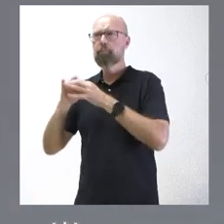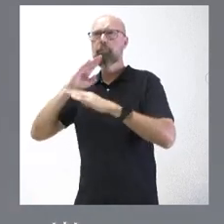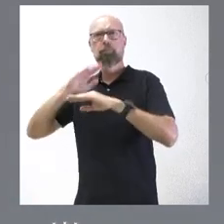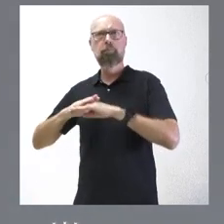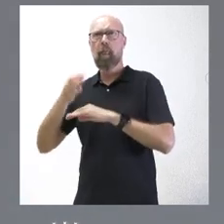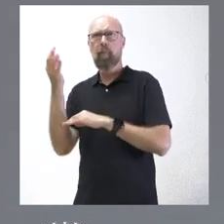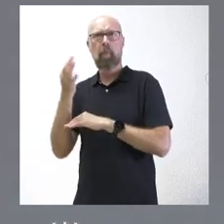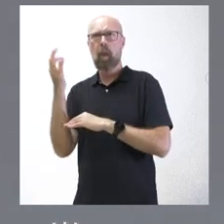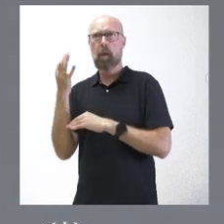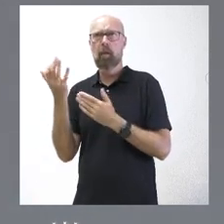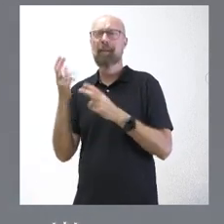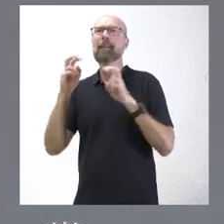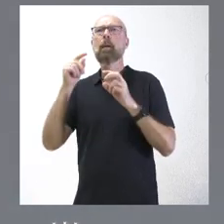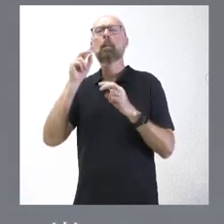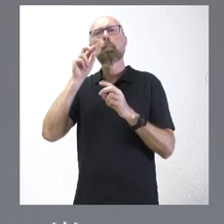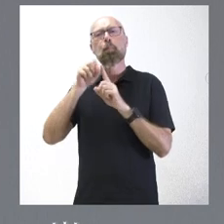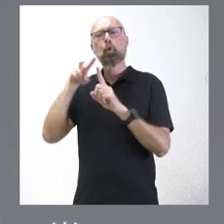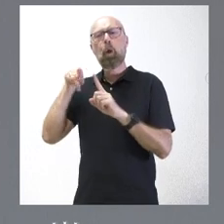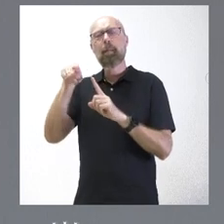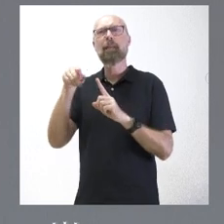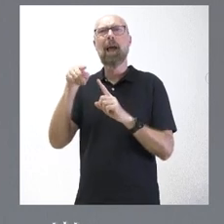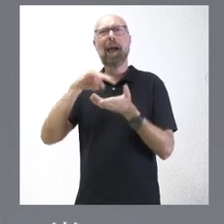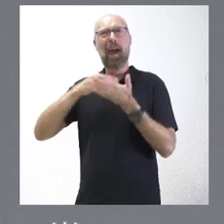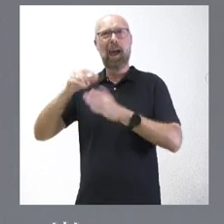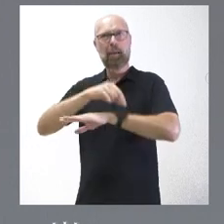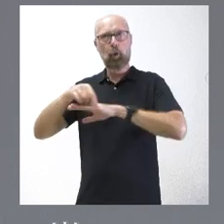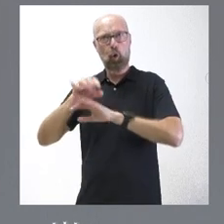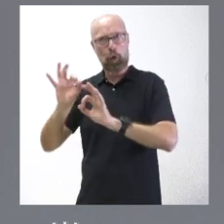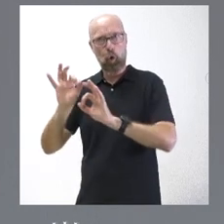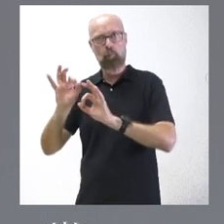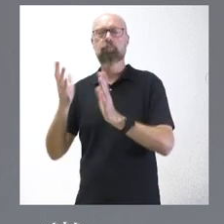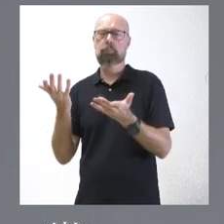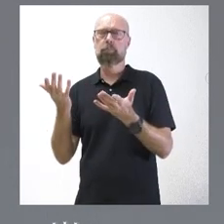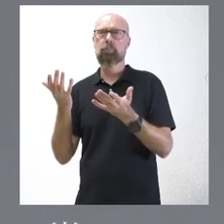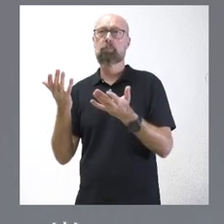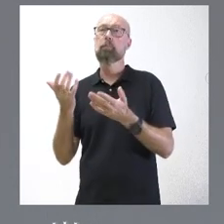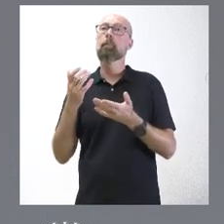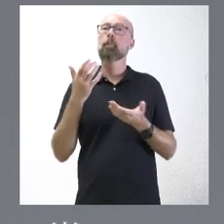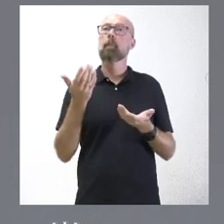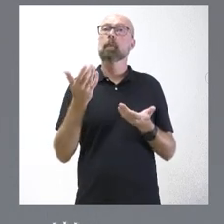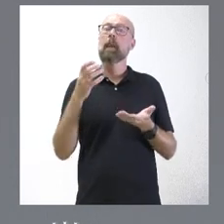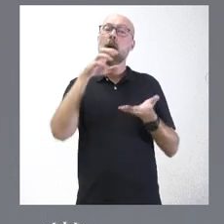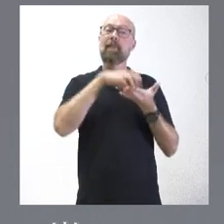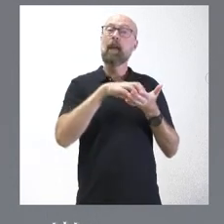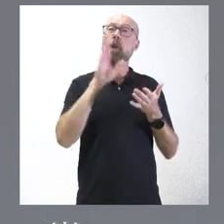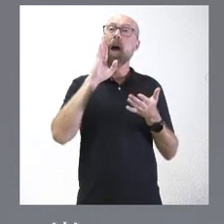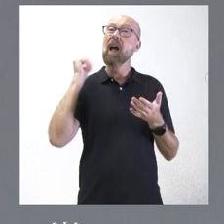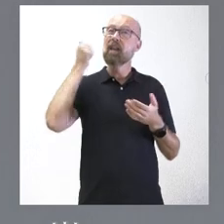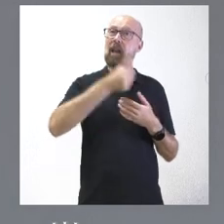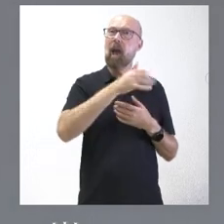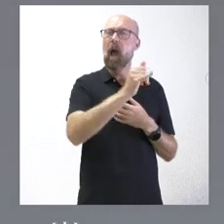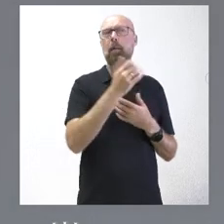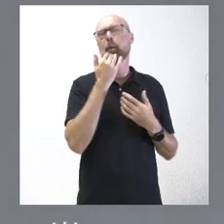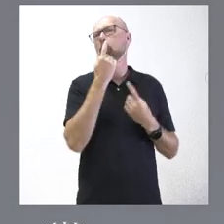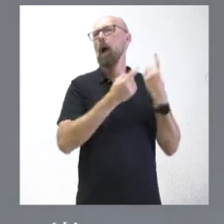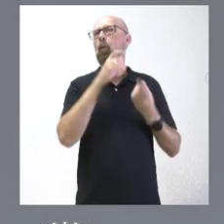arquitectónicamente hablamos desde el punto de vista arquitectónico los centros existentes hay centros